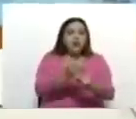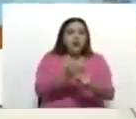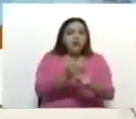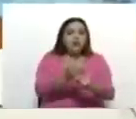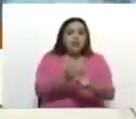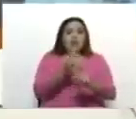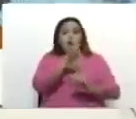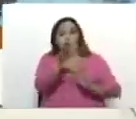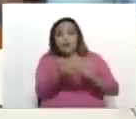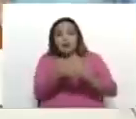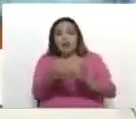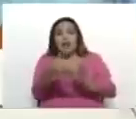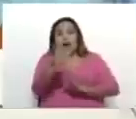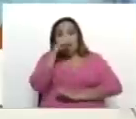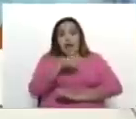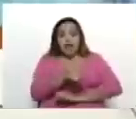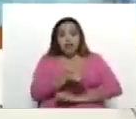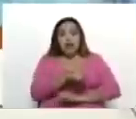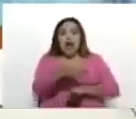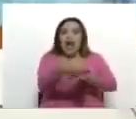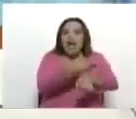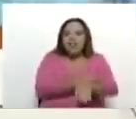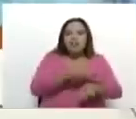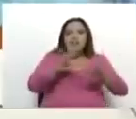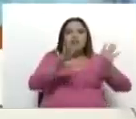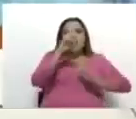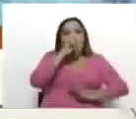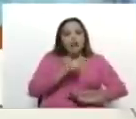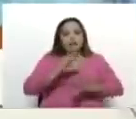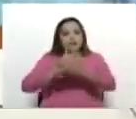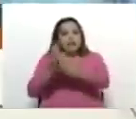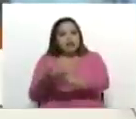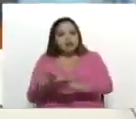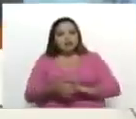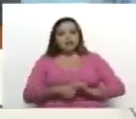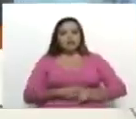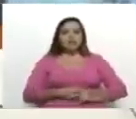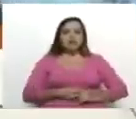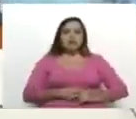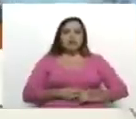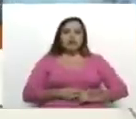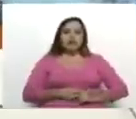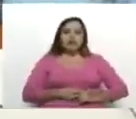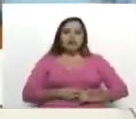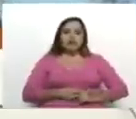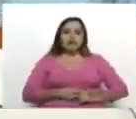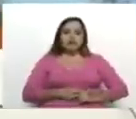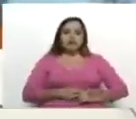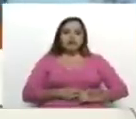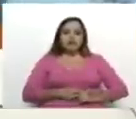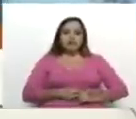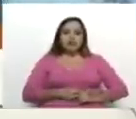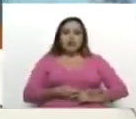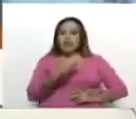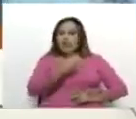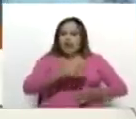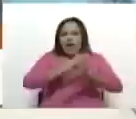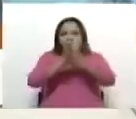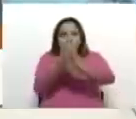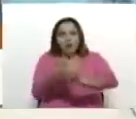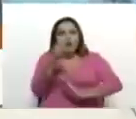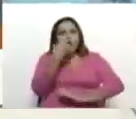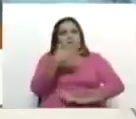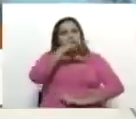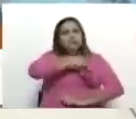de que se venciera el periodo para esas metas del milenio era al Estado de bienestar del pueblo